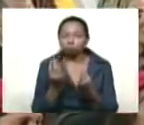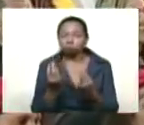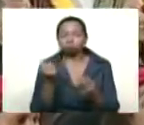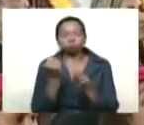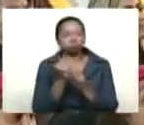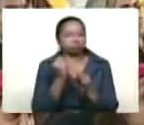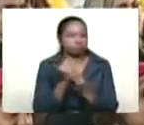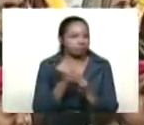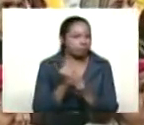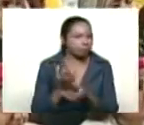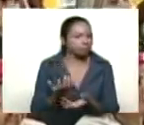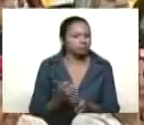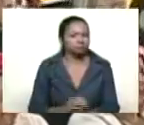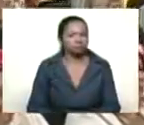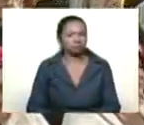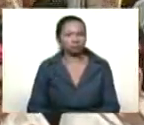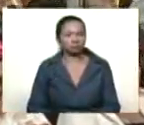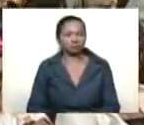mucho, mucho trabajo,